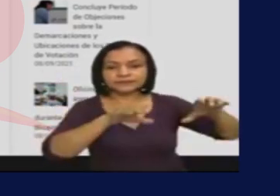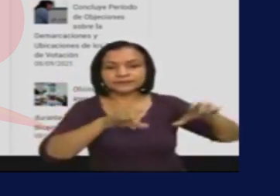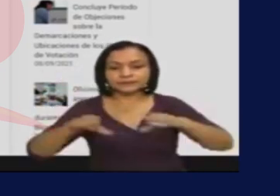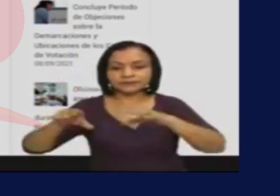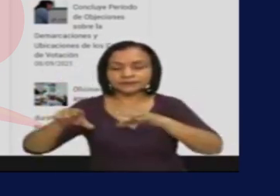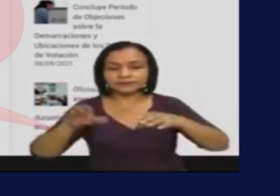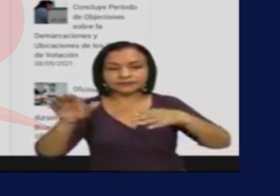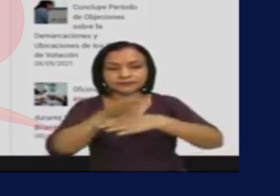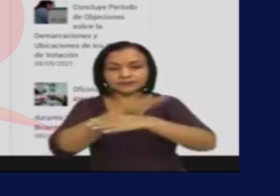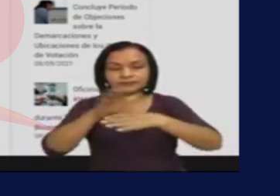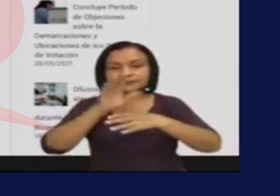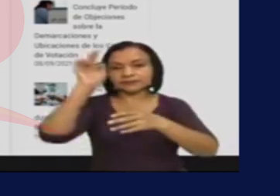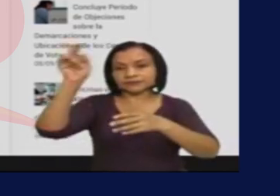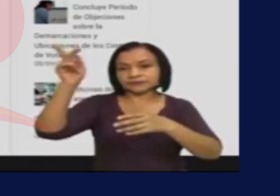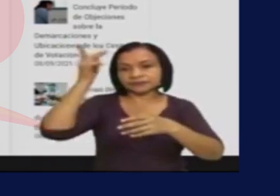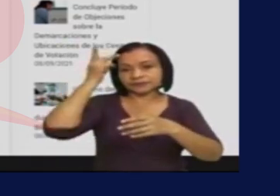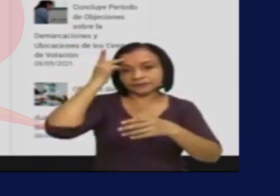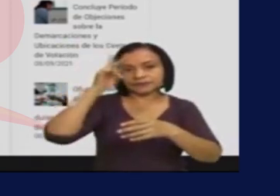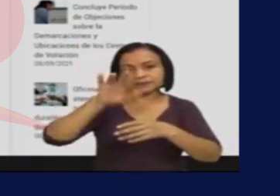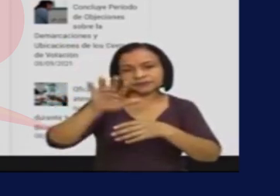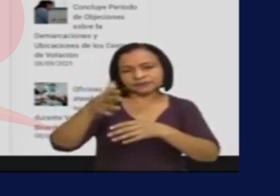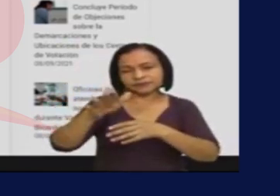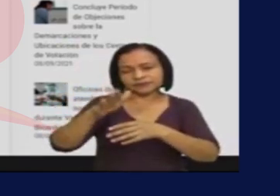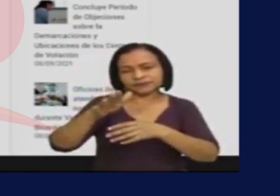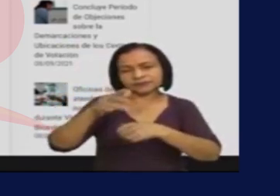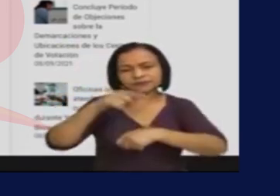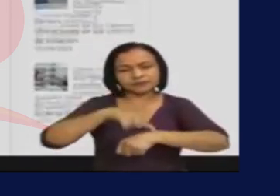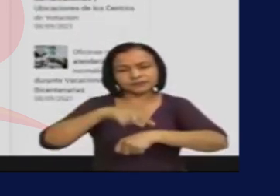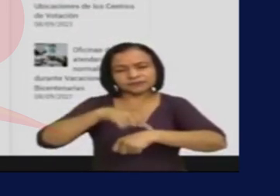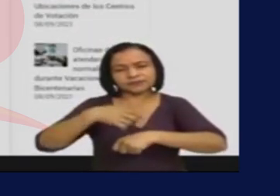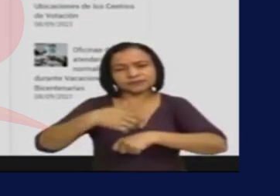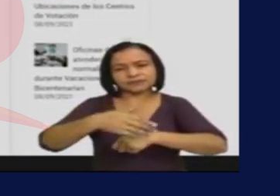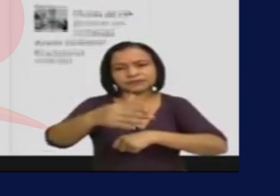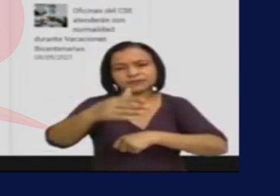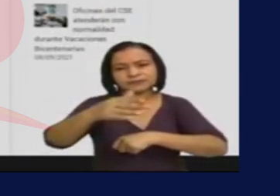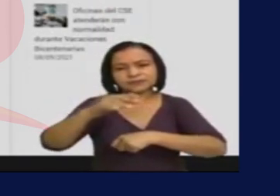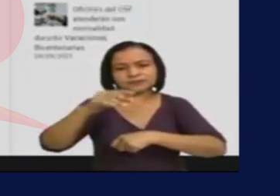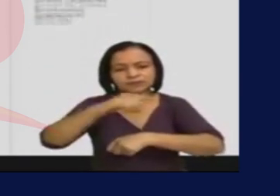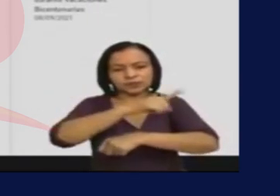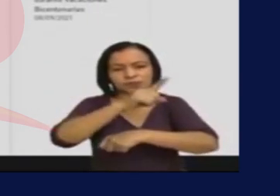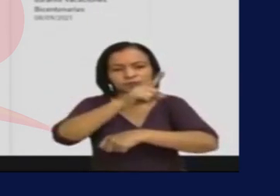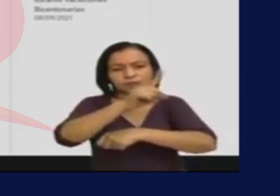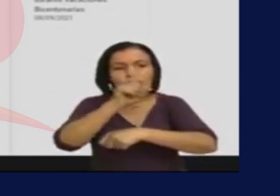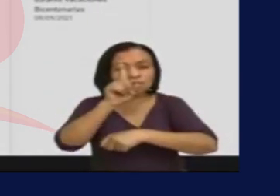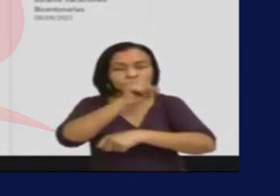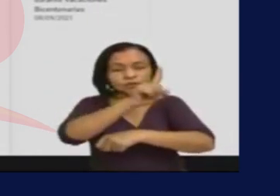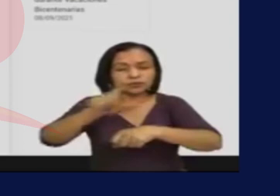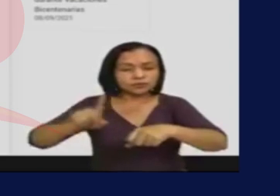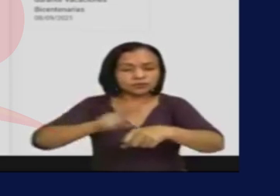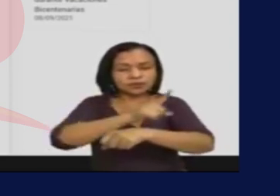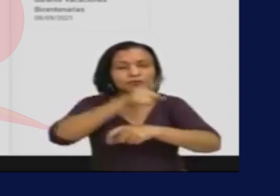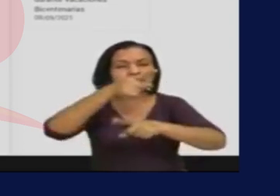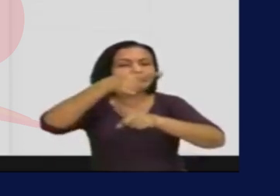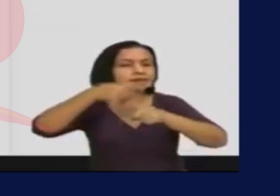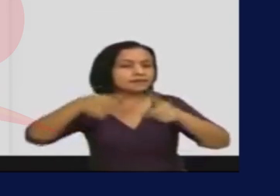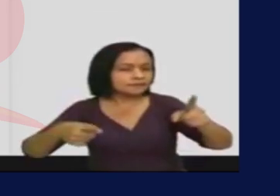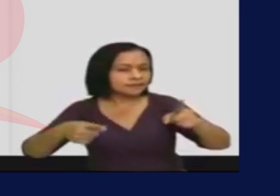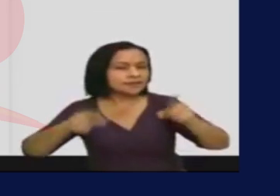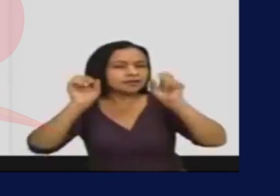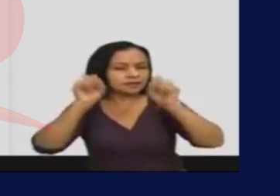políticas deben de durar no más un tiempo posible, como máximo hora y 30 minutos.